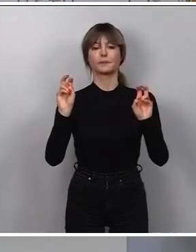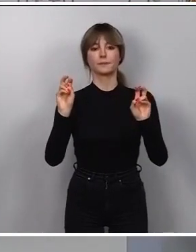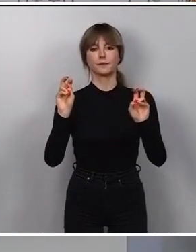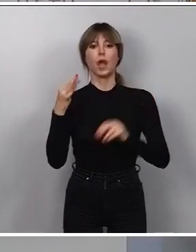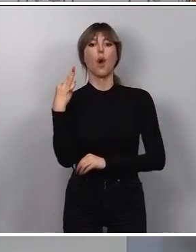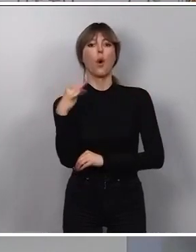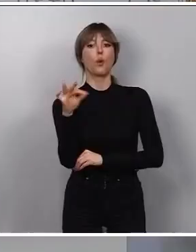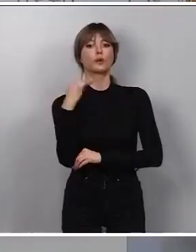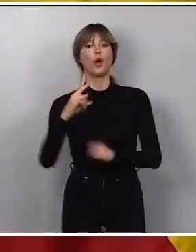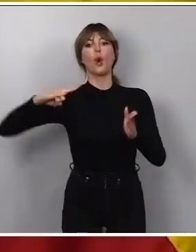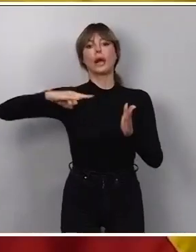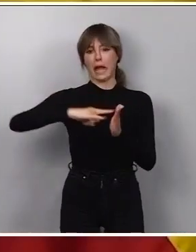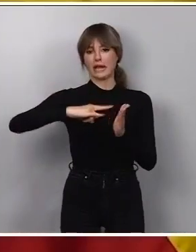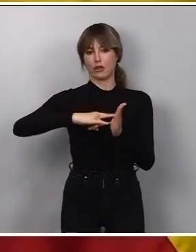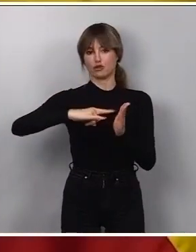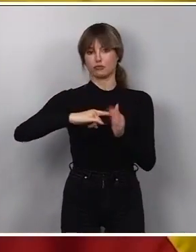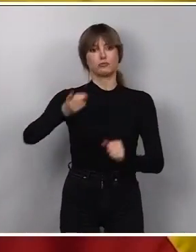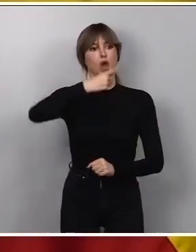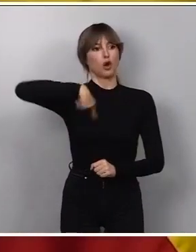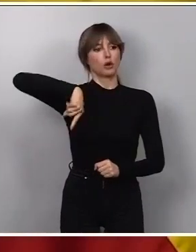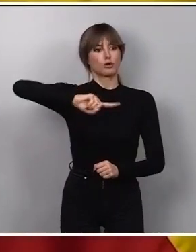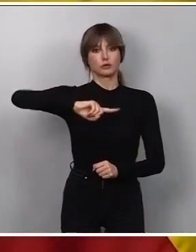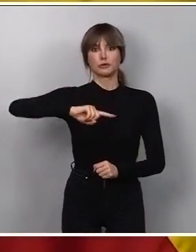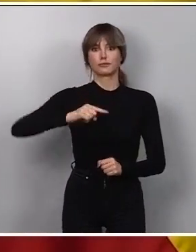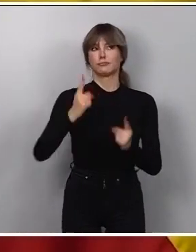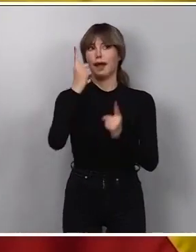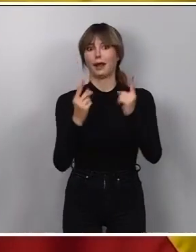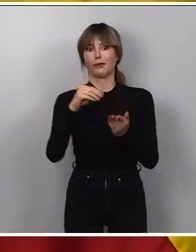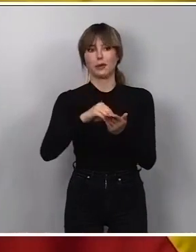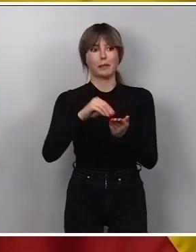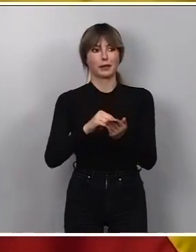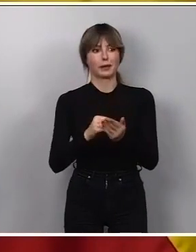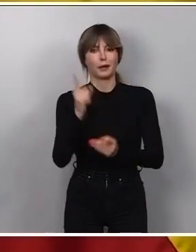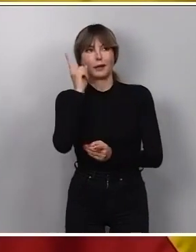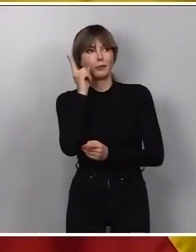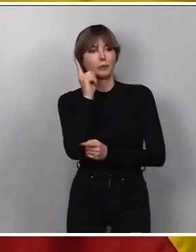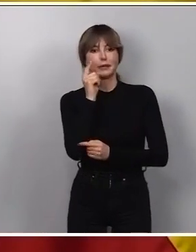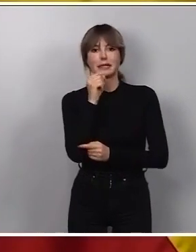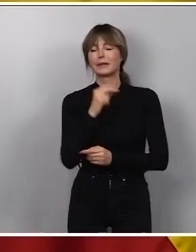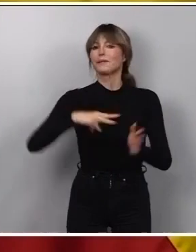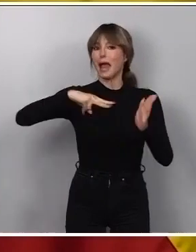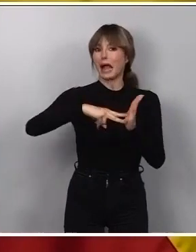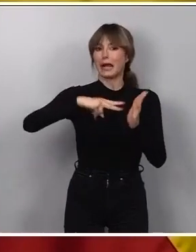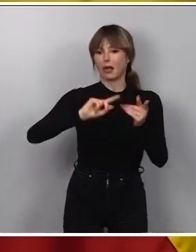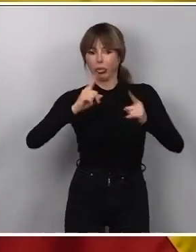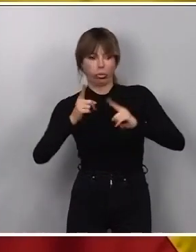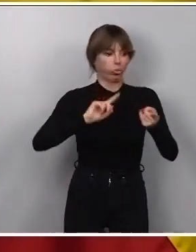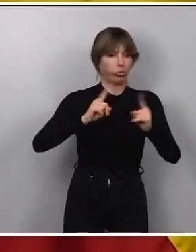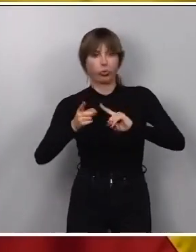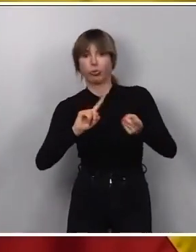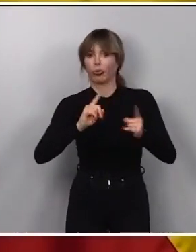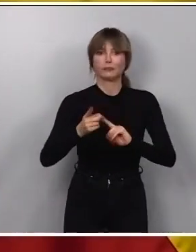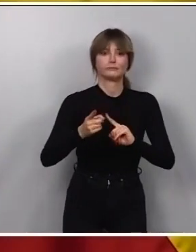único. Seguro que todos nosotros nos hemos tenido que enfrentar alguna vez al tener que estar cambiando de cargadores en distintos dispositivos. Pues